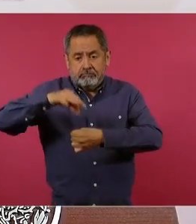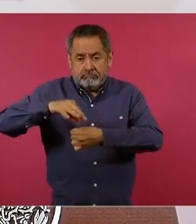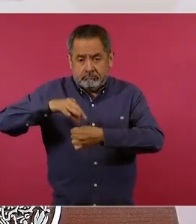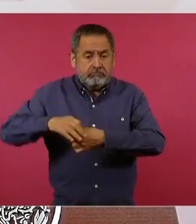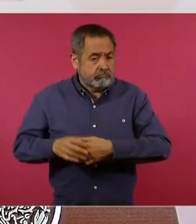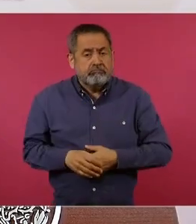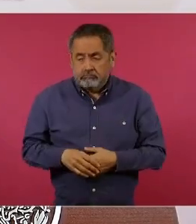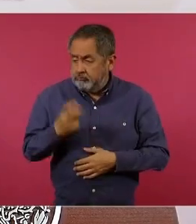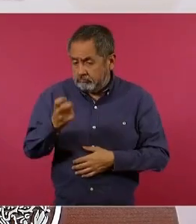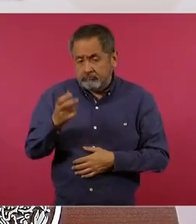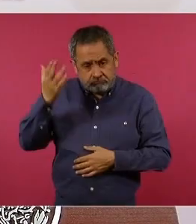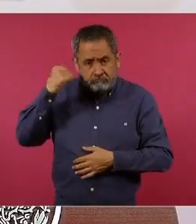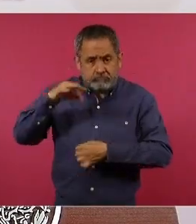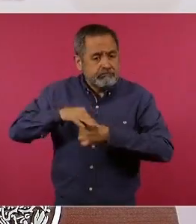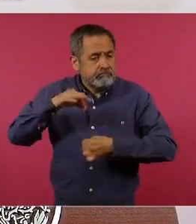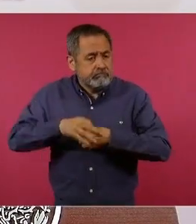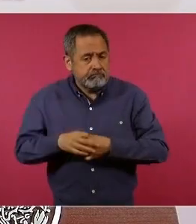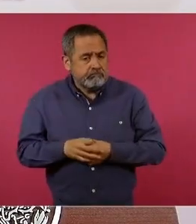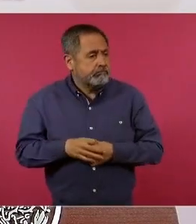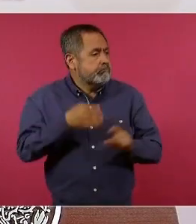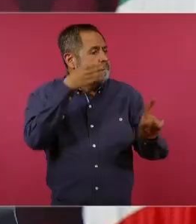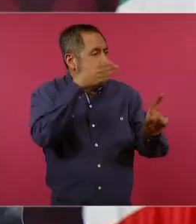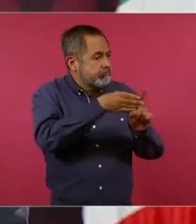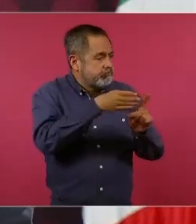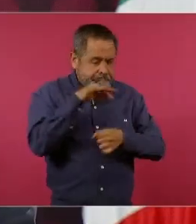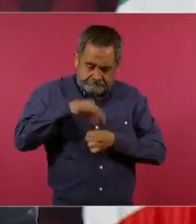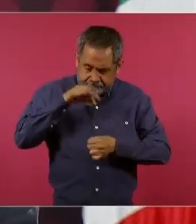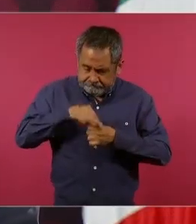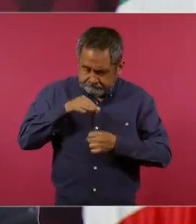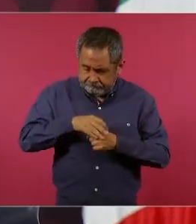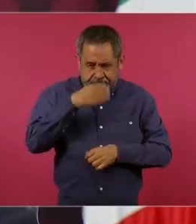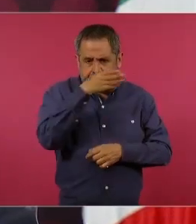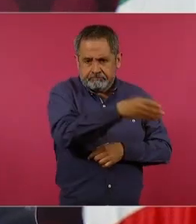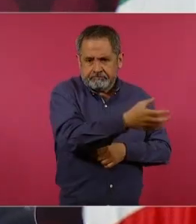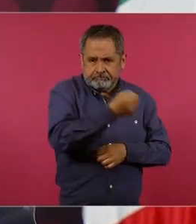Era una elección directa, pero era elección.